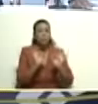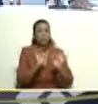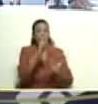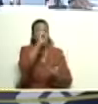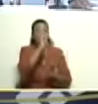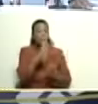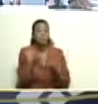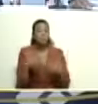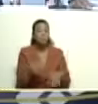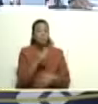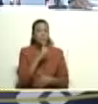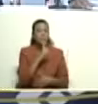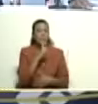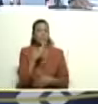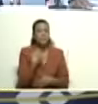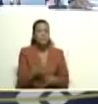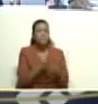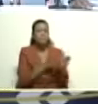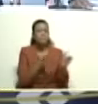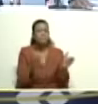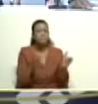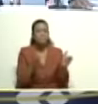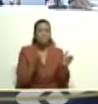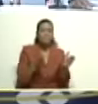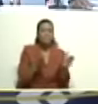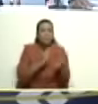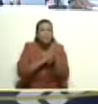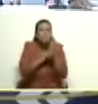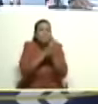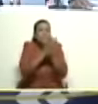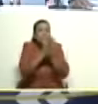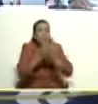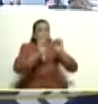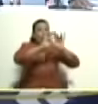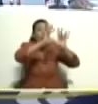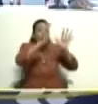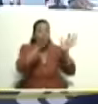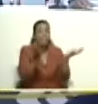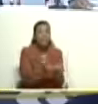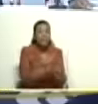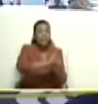años. Estábamos saliendo de la pandemia.